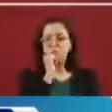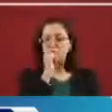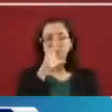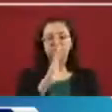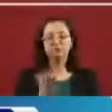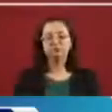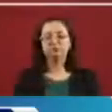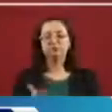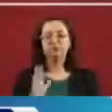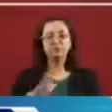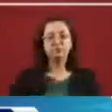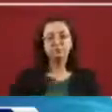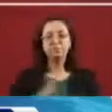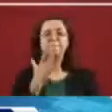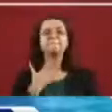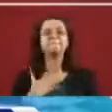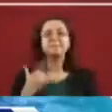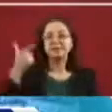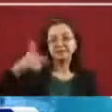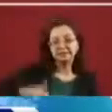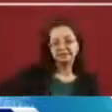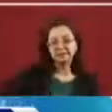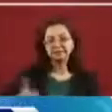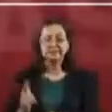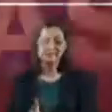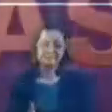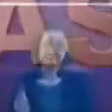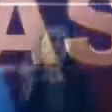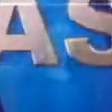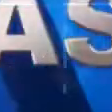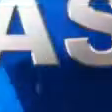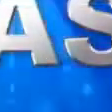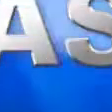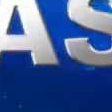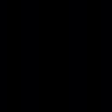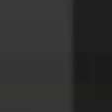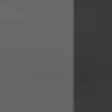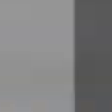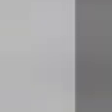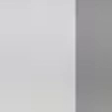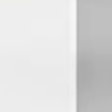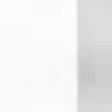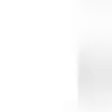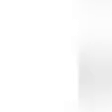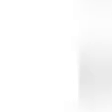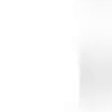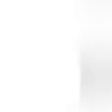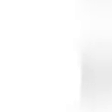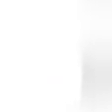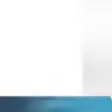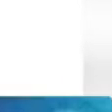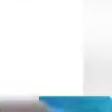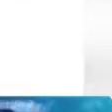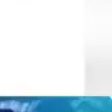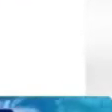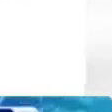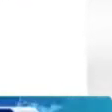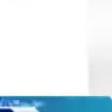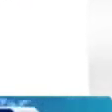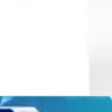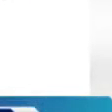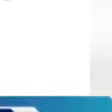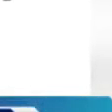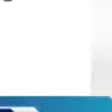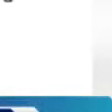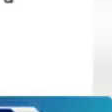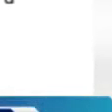a recargar combustible y retornar a México. Darío Noticias. Este martes, el Consejo Permanente de la Organización de